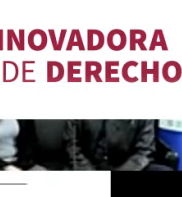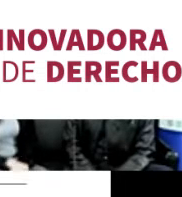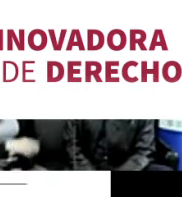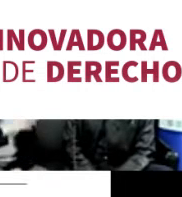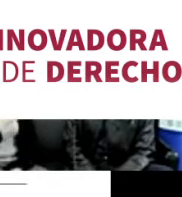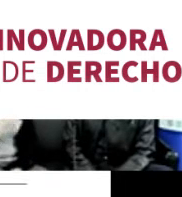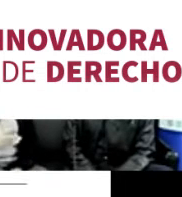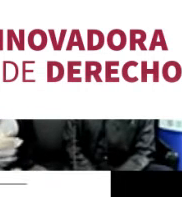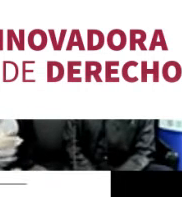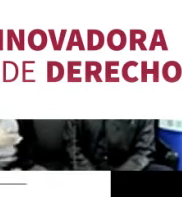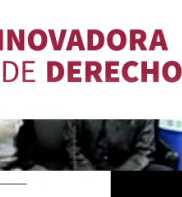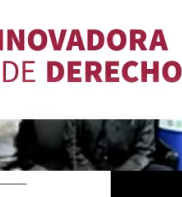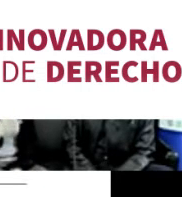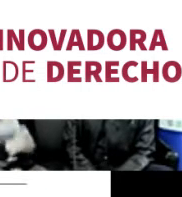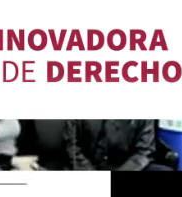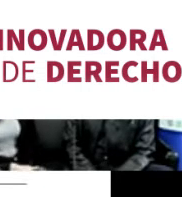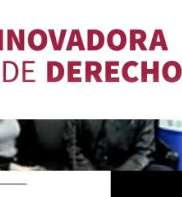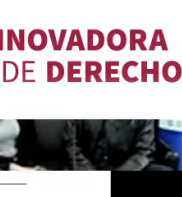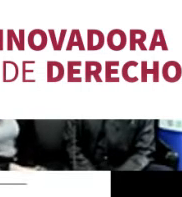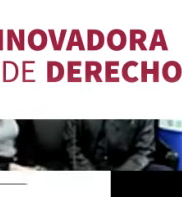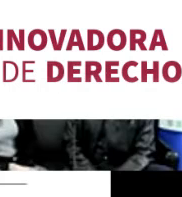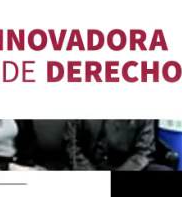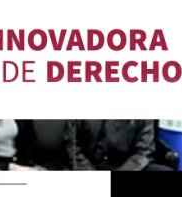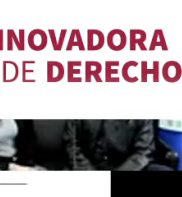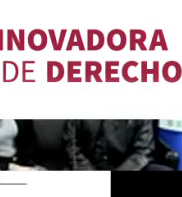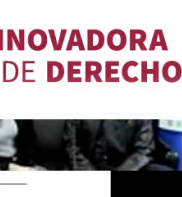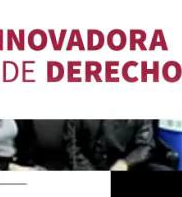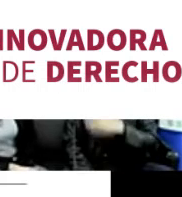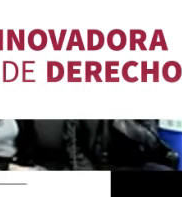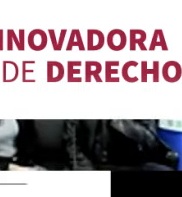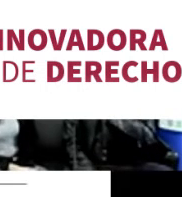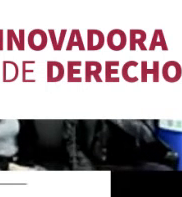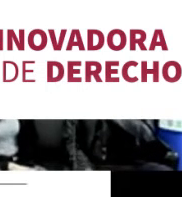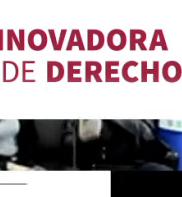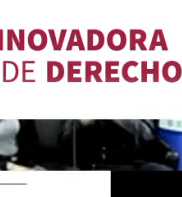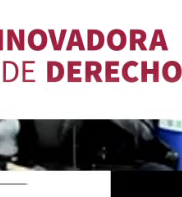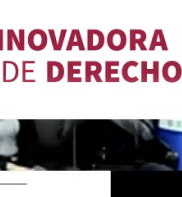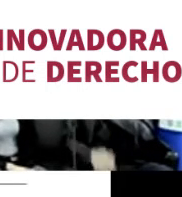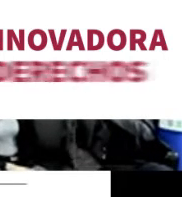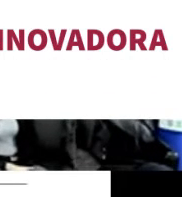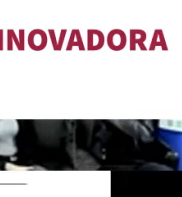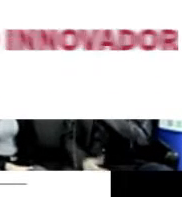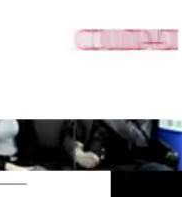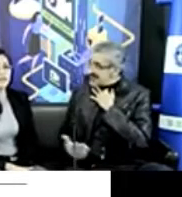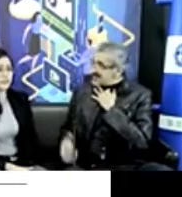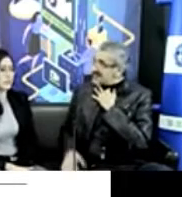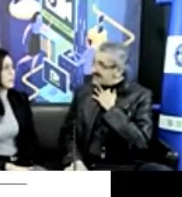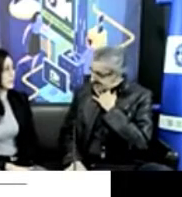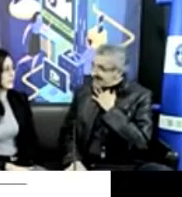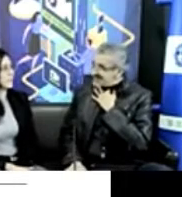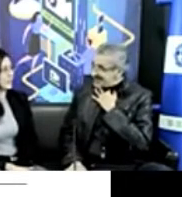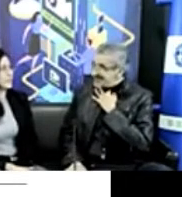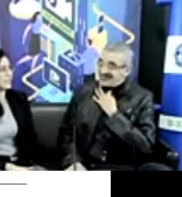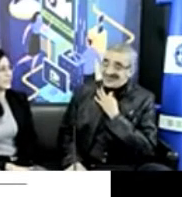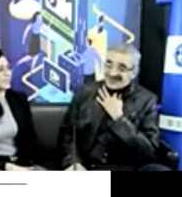al conocer como diferentes estrategias podemos conocer esta parte de ideas. Ideas es orgullosamente una técnica